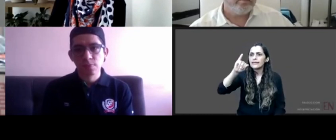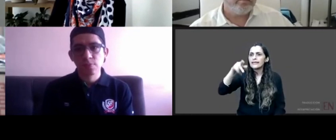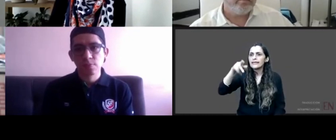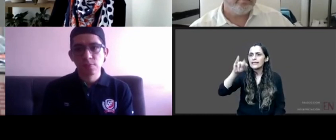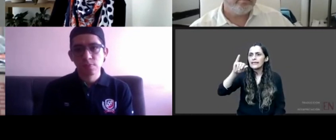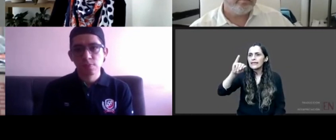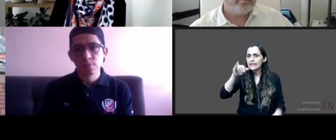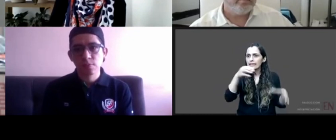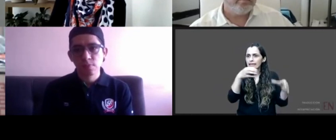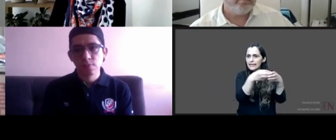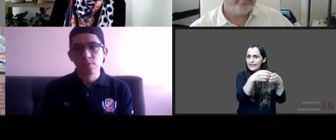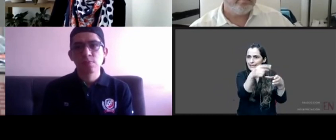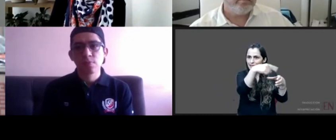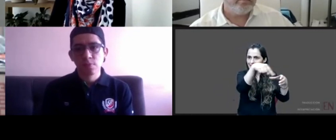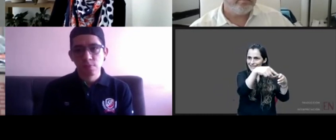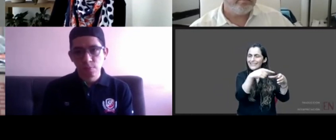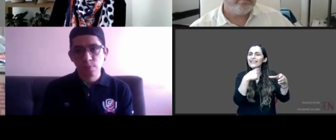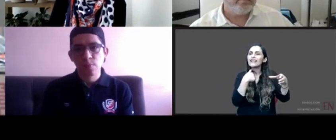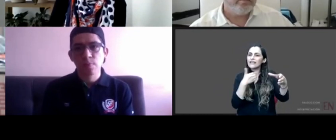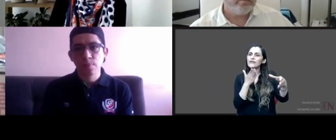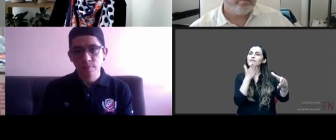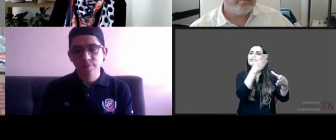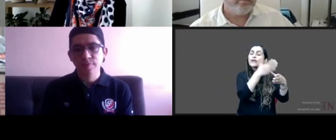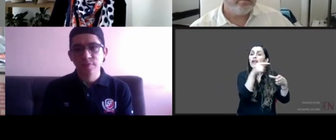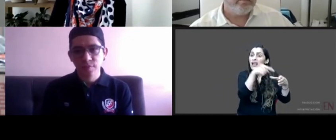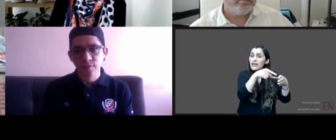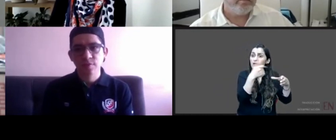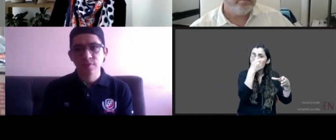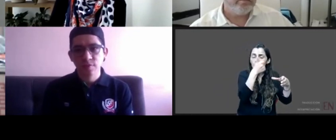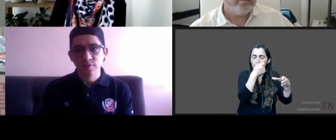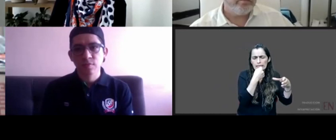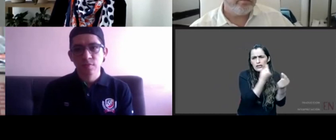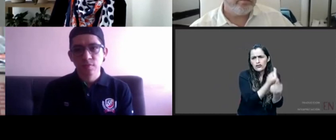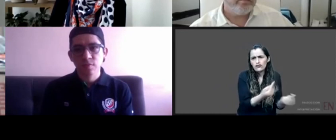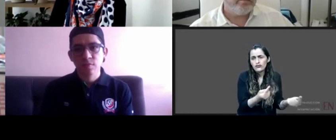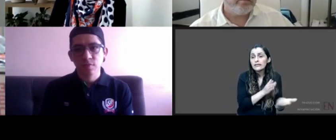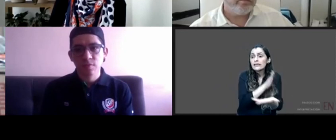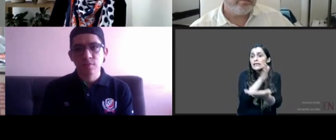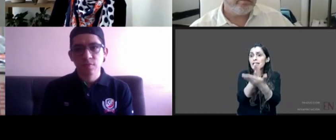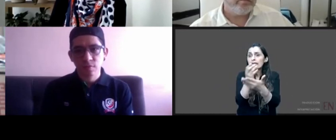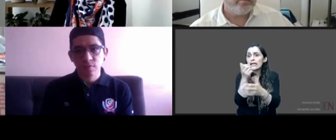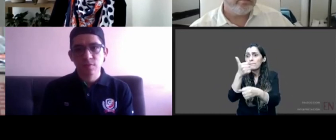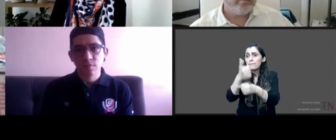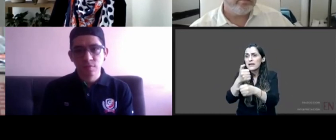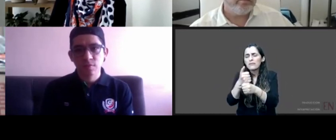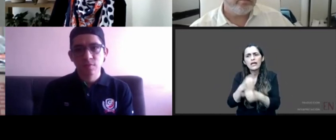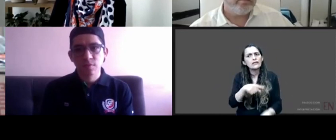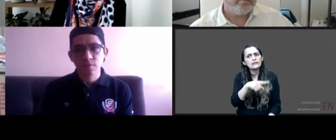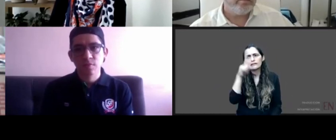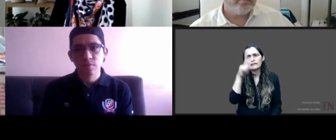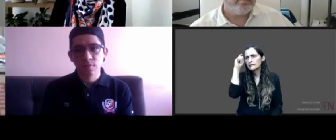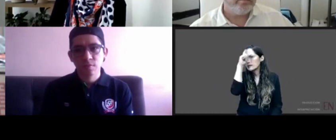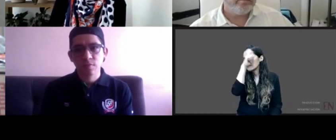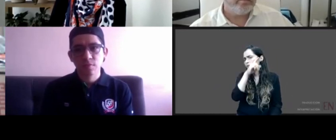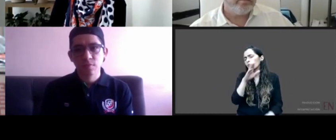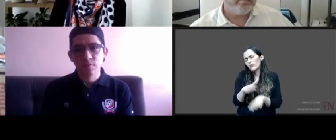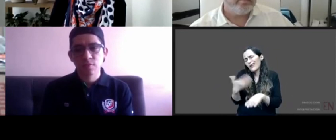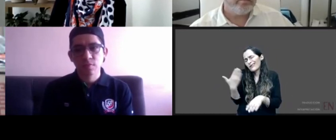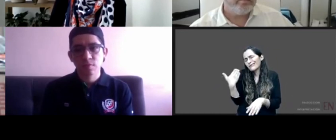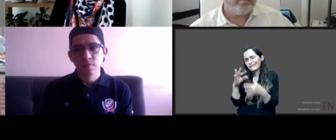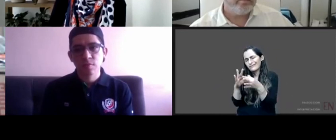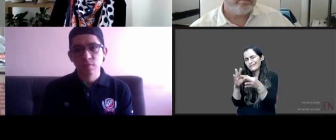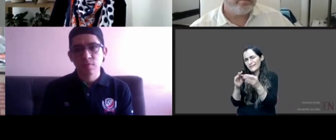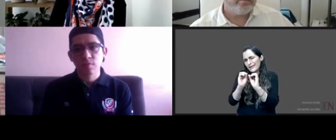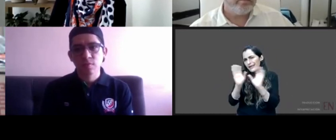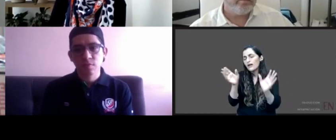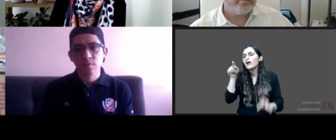entrar a una primaria, porque como ya les comenté, el profesor no toma en cuenta el contexto del niño, no pregunta